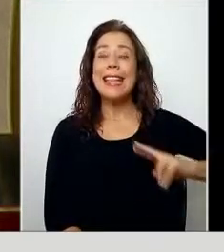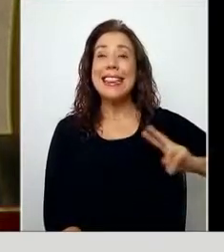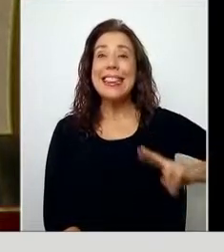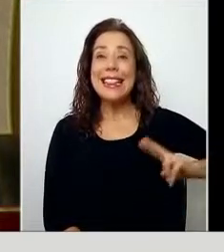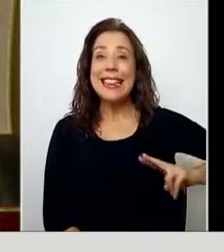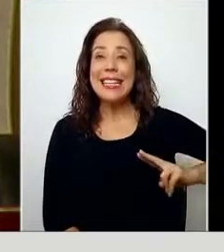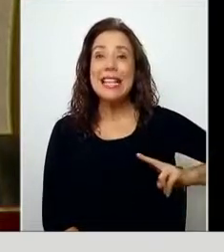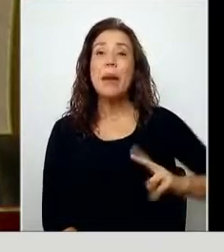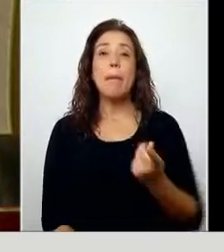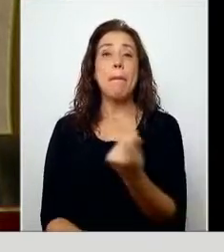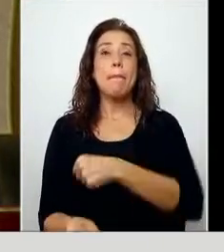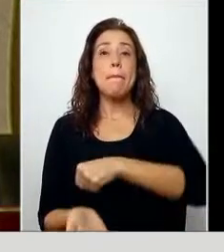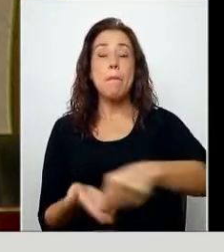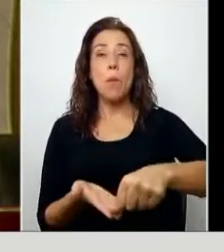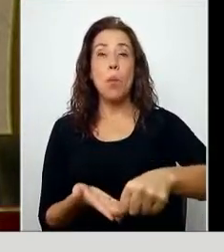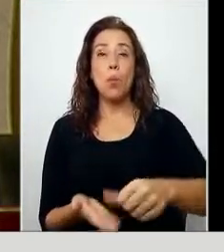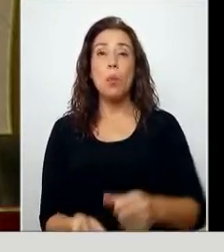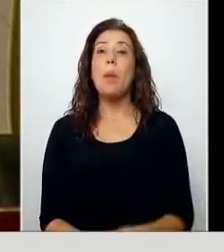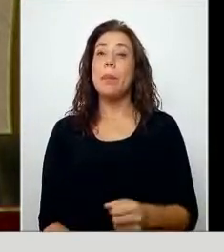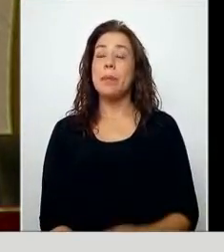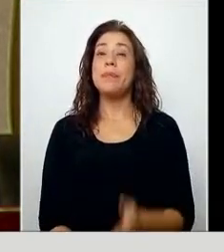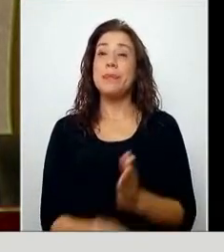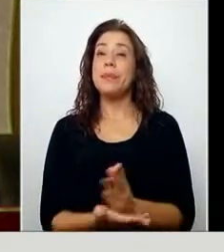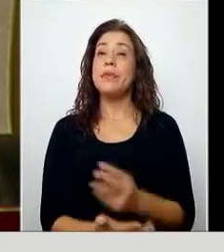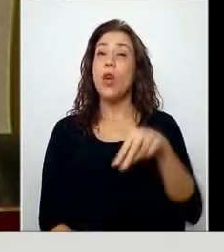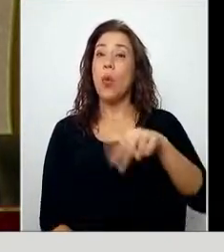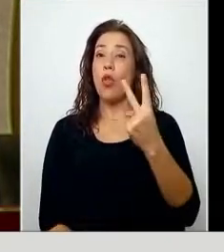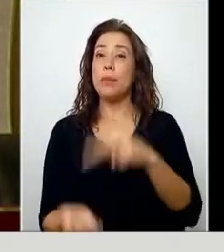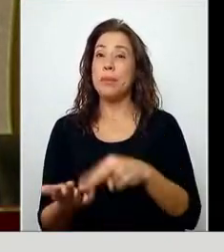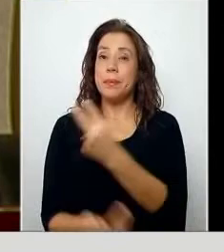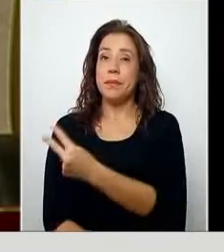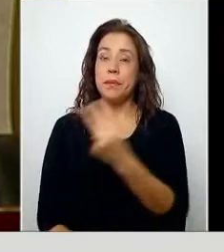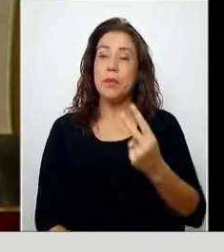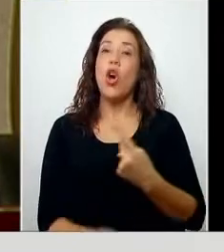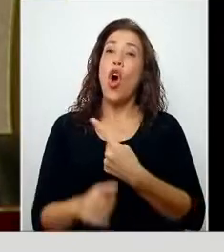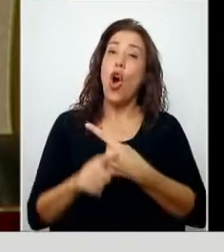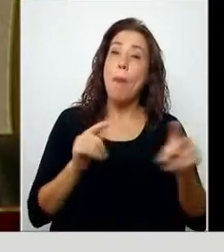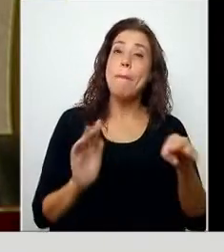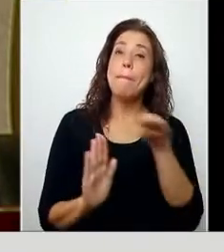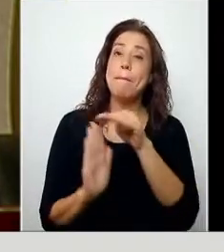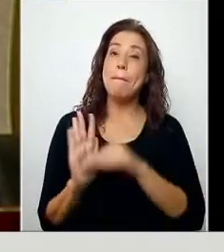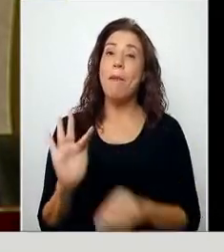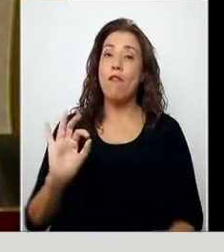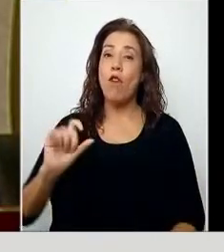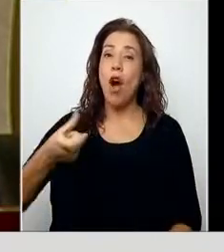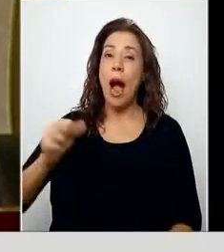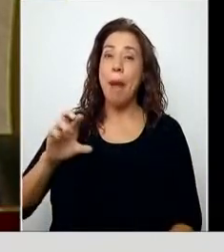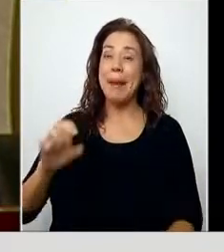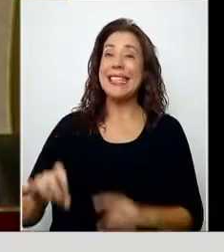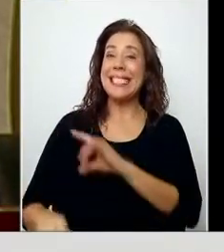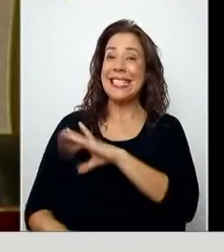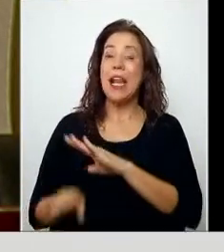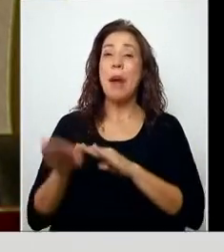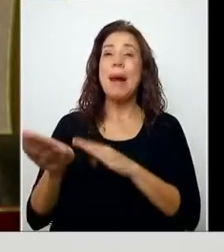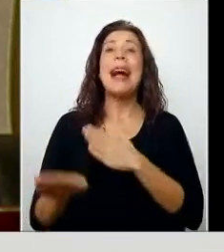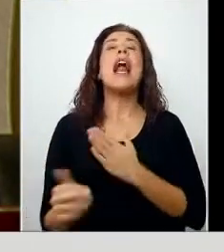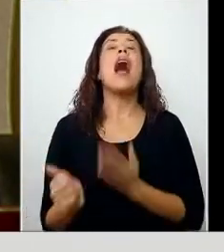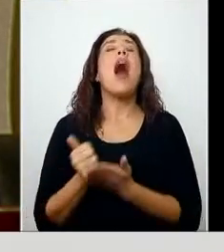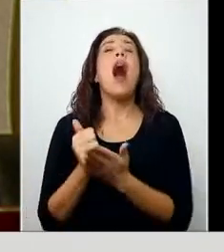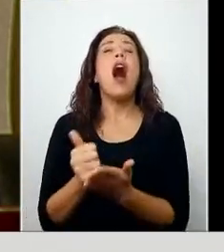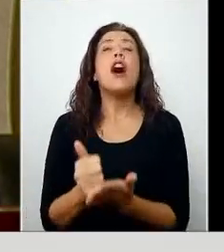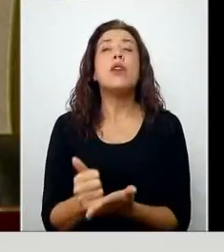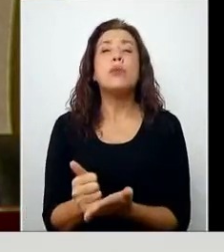multas asociadas presidente respecto al programa chile apoya La idea es apoyar justamente de manera